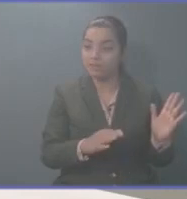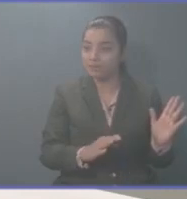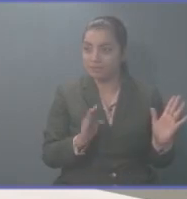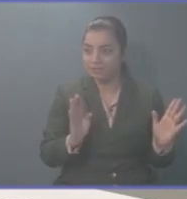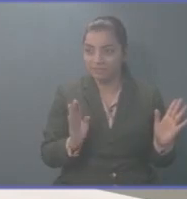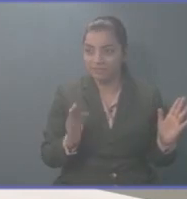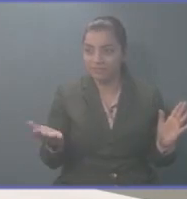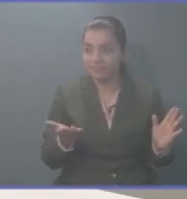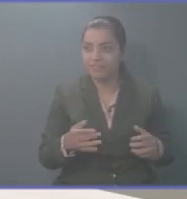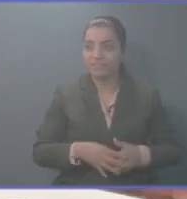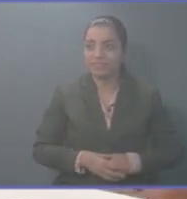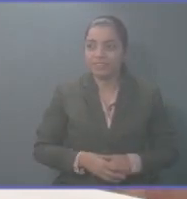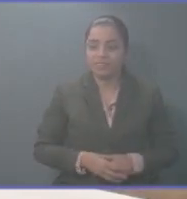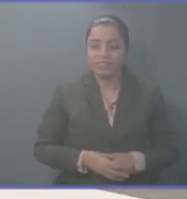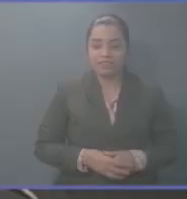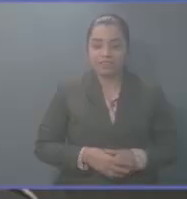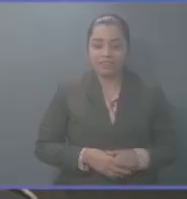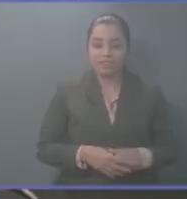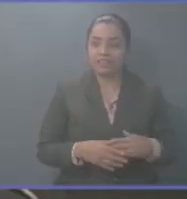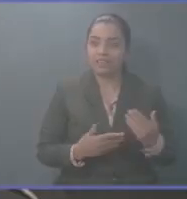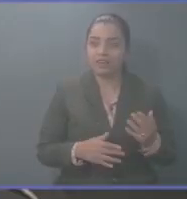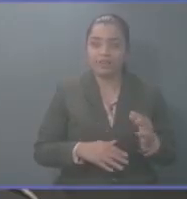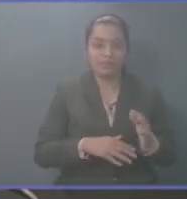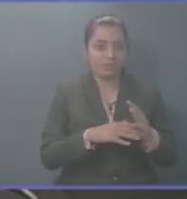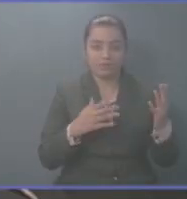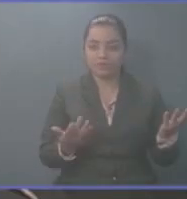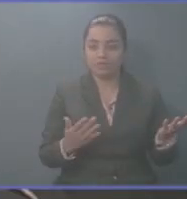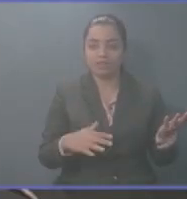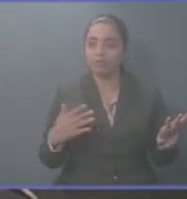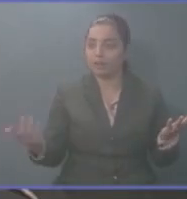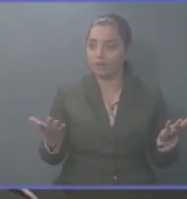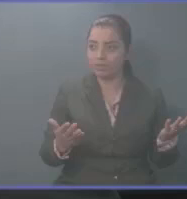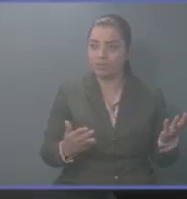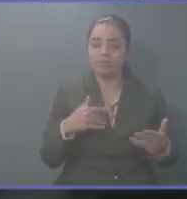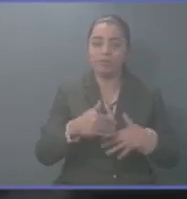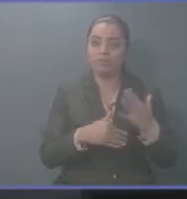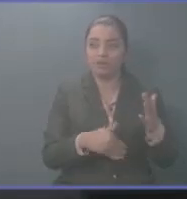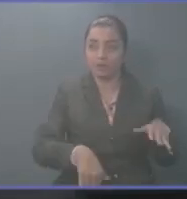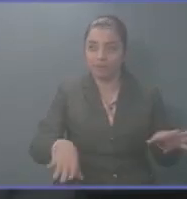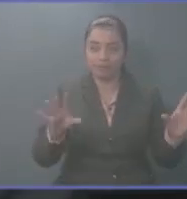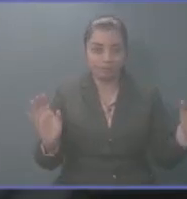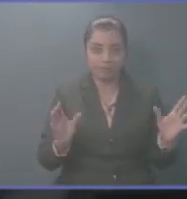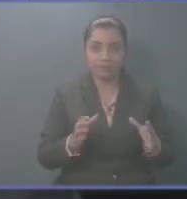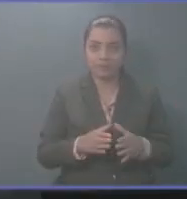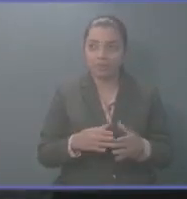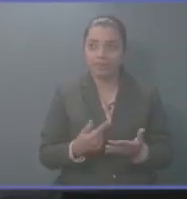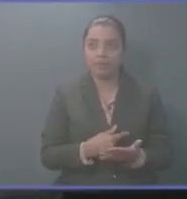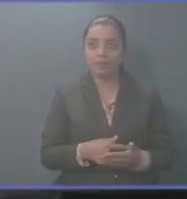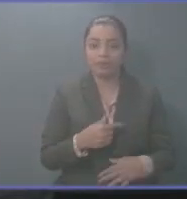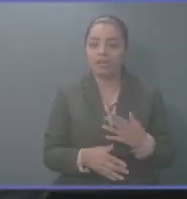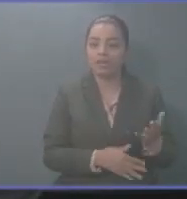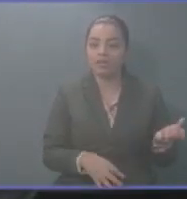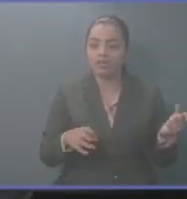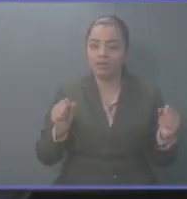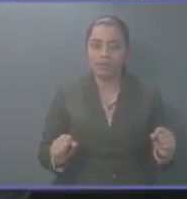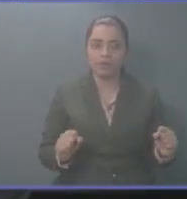y hay una frase que Angela Merkel, la canciller de Alemania, dijo en los últimos días, y le voy a pedir a producción